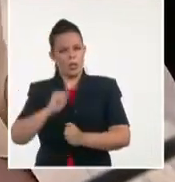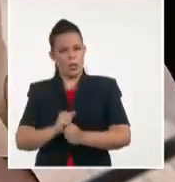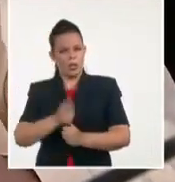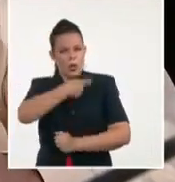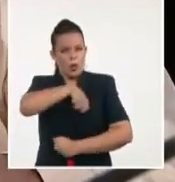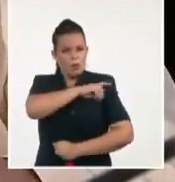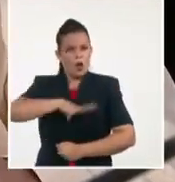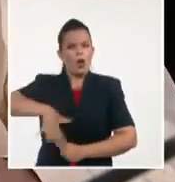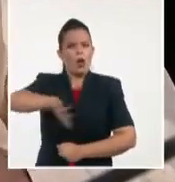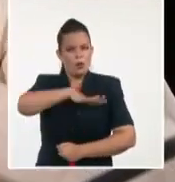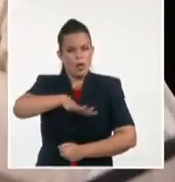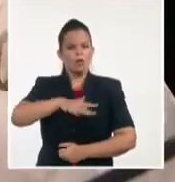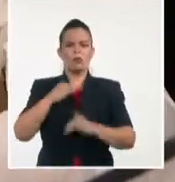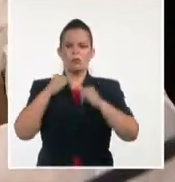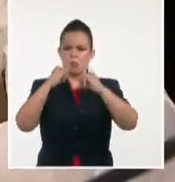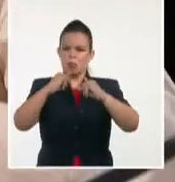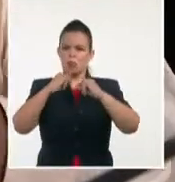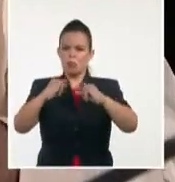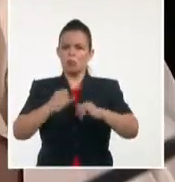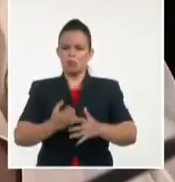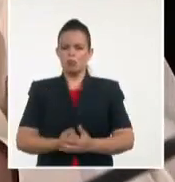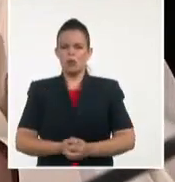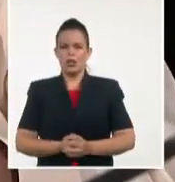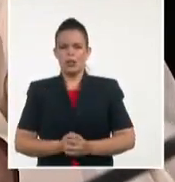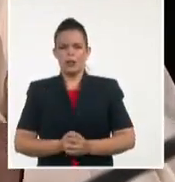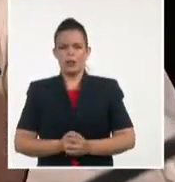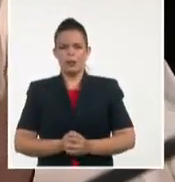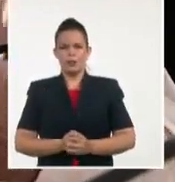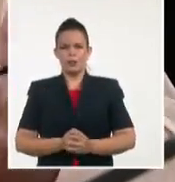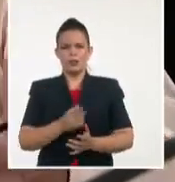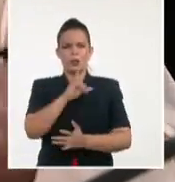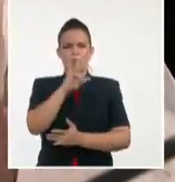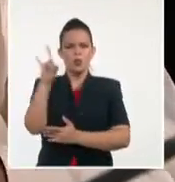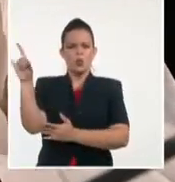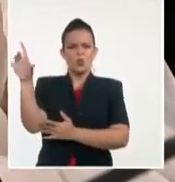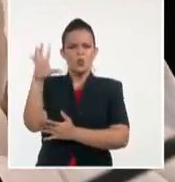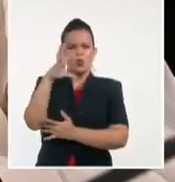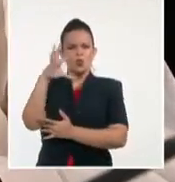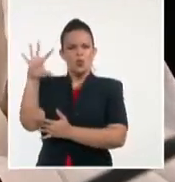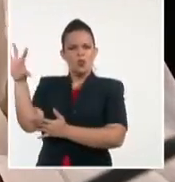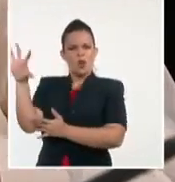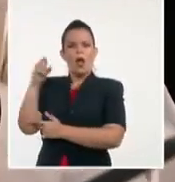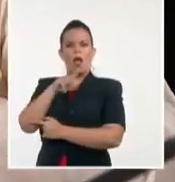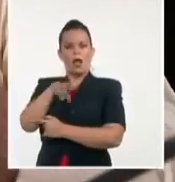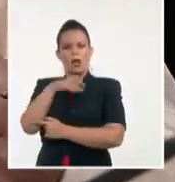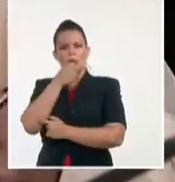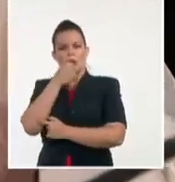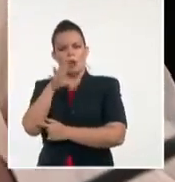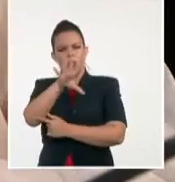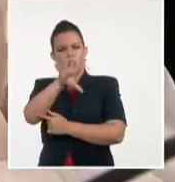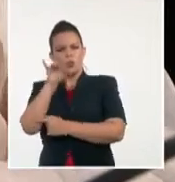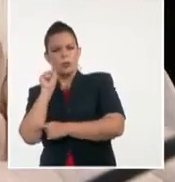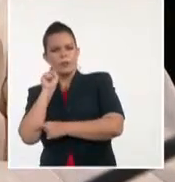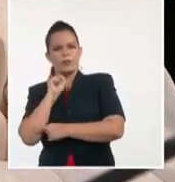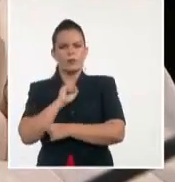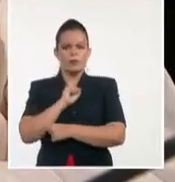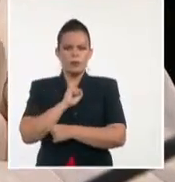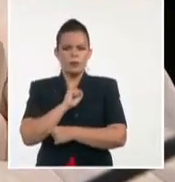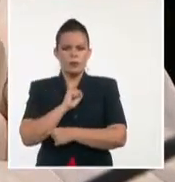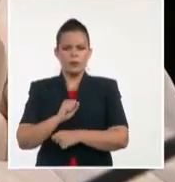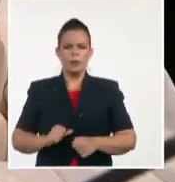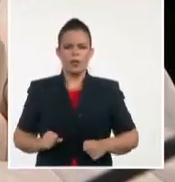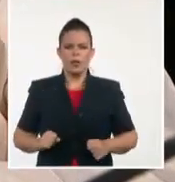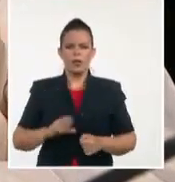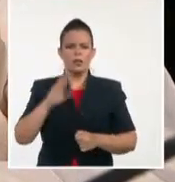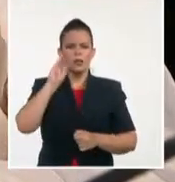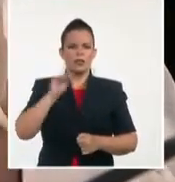información muy valiosa. Los radares, por ejemplo, permitieron en varios momentos la relocalización del área